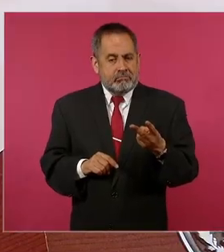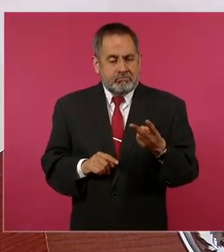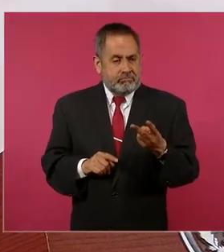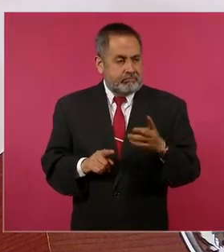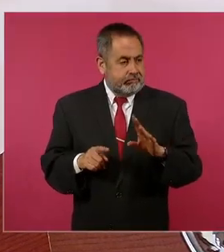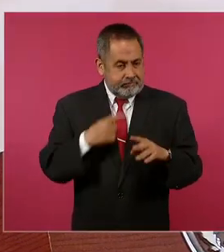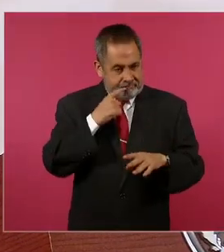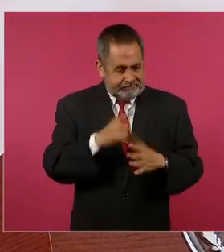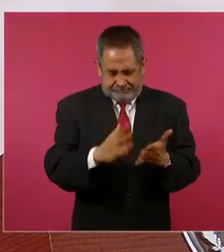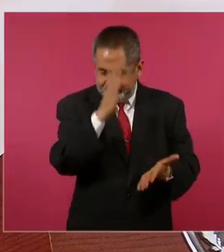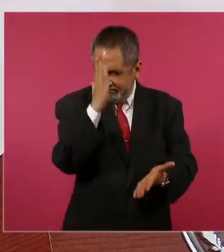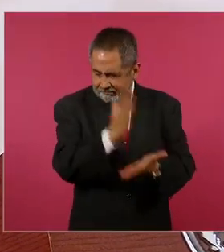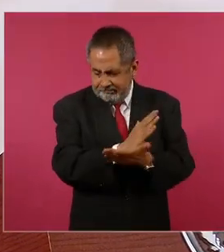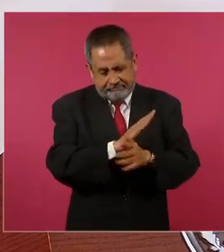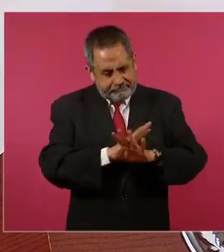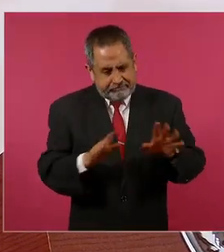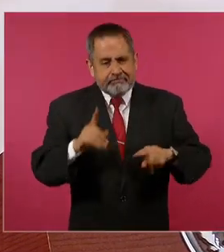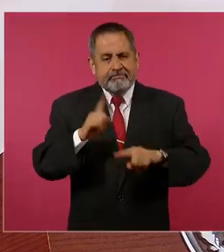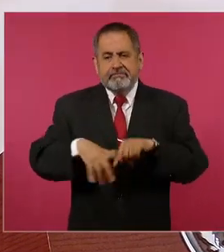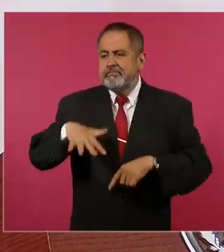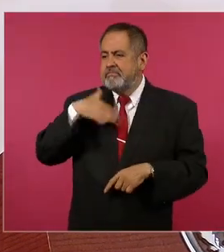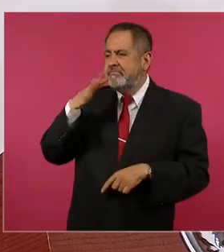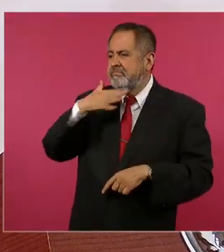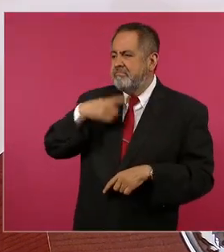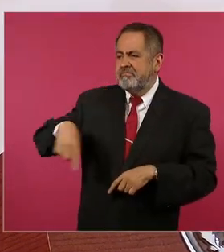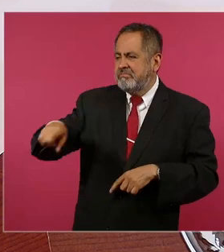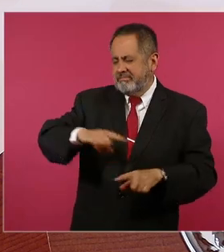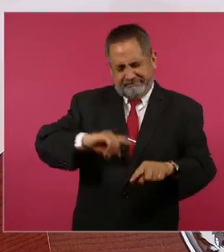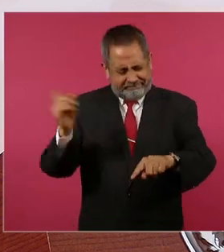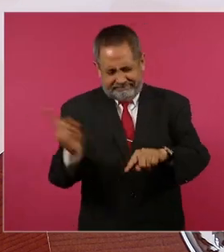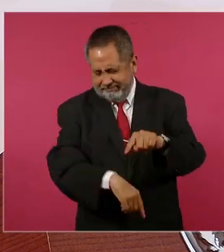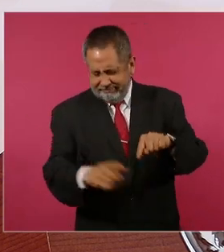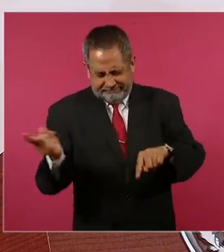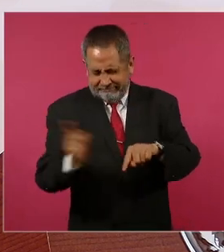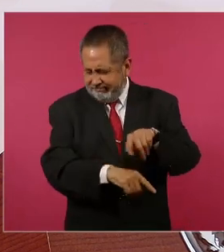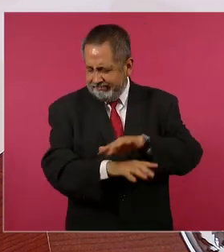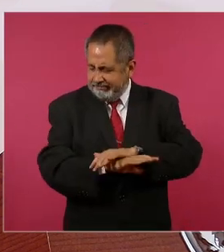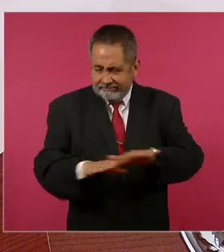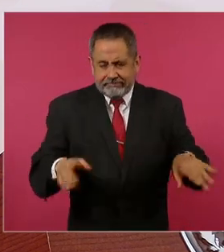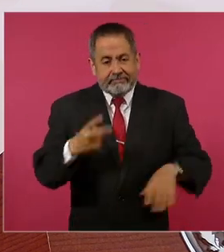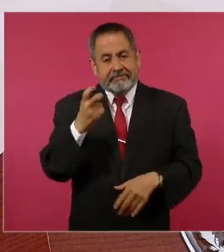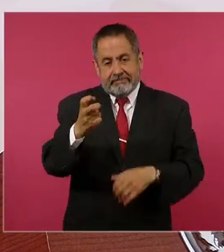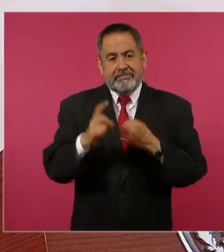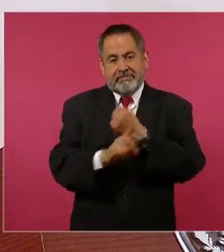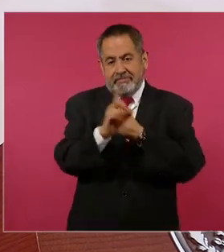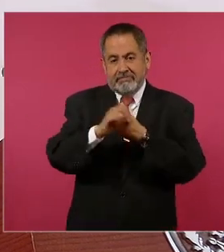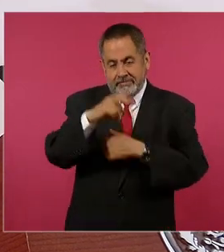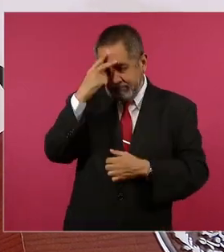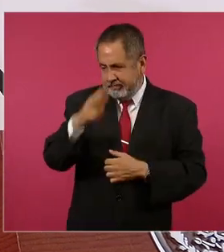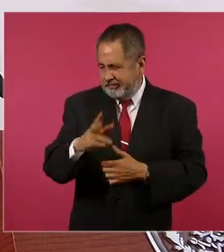basta y estamos desterrando la corrupción, que era el principal problema de México.